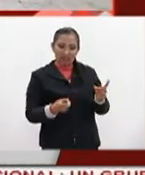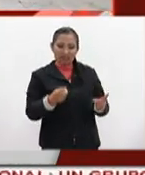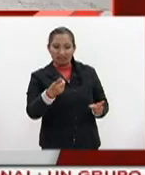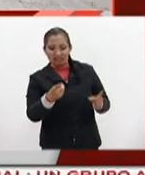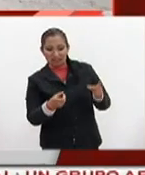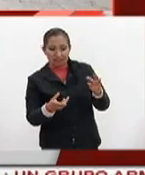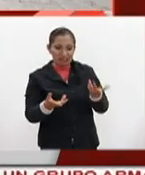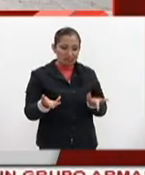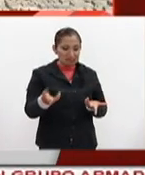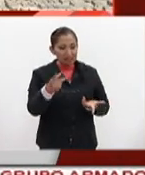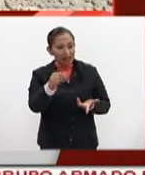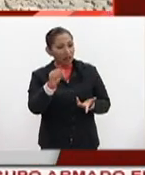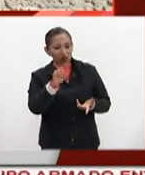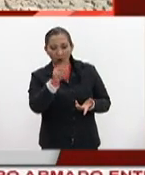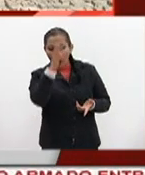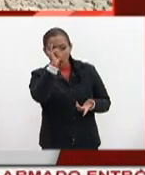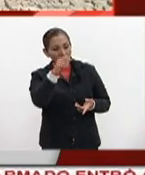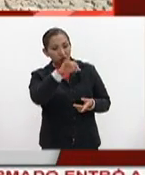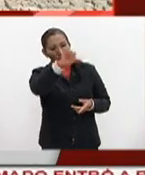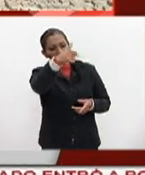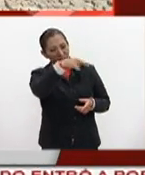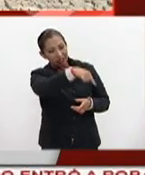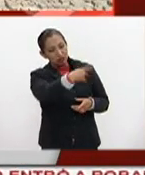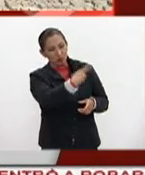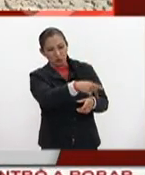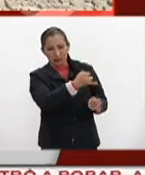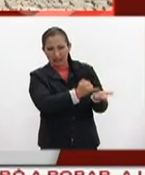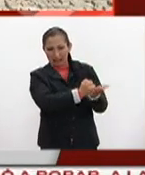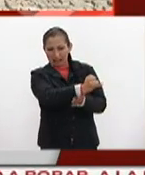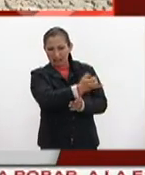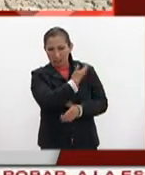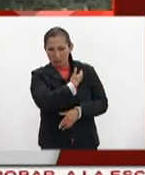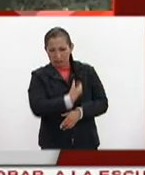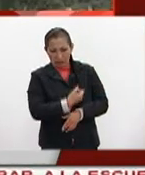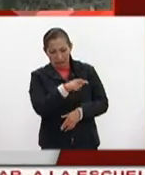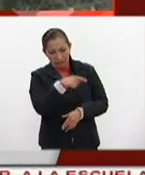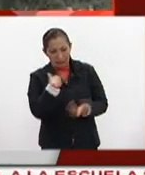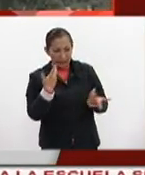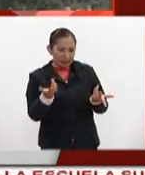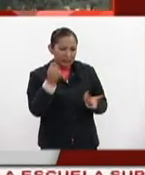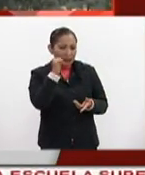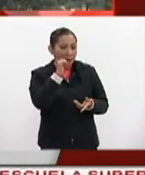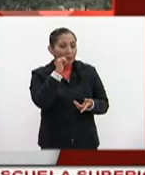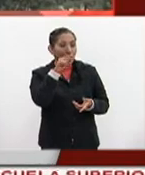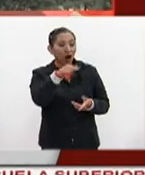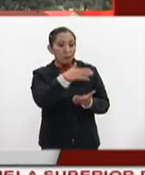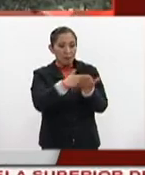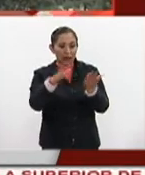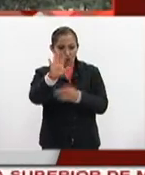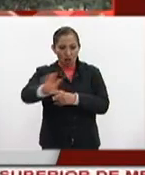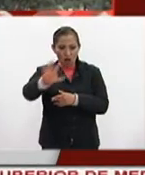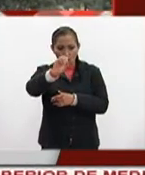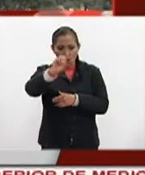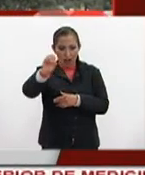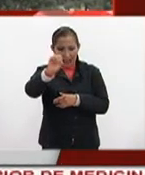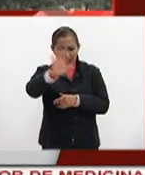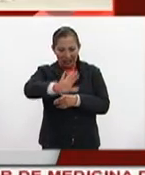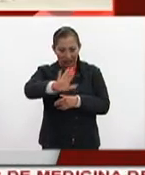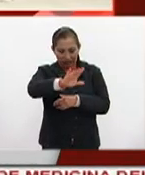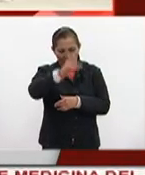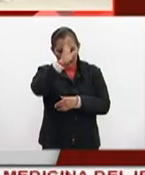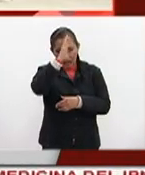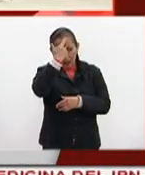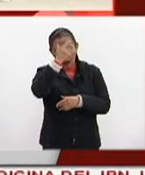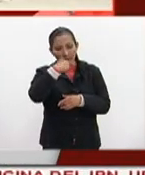De hecho, no ha estado de acuerdo con otro tipo de decisiones que tienen que ver regularmente con Medio Oriente. Un poco el